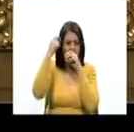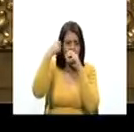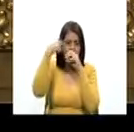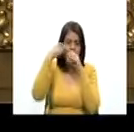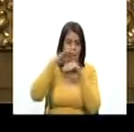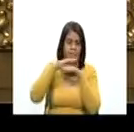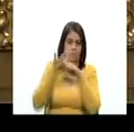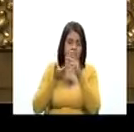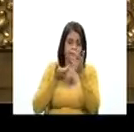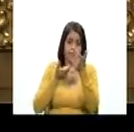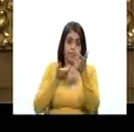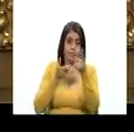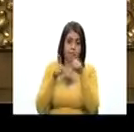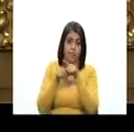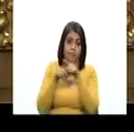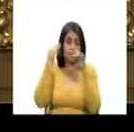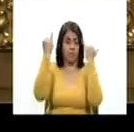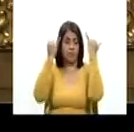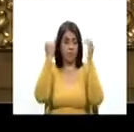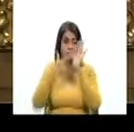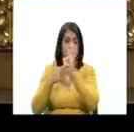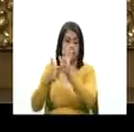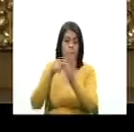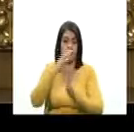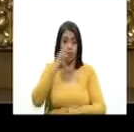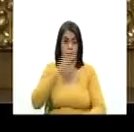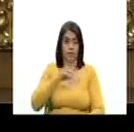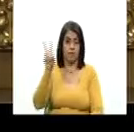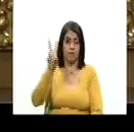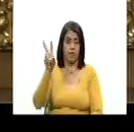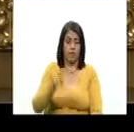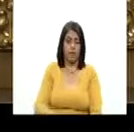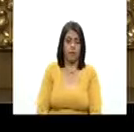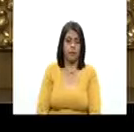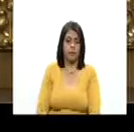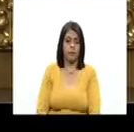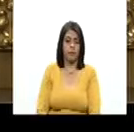fusil ideológico, mostrando la verdad de Venezuela.